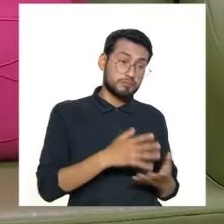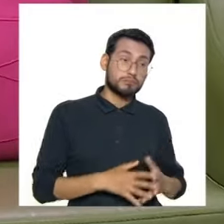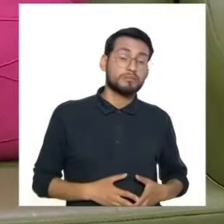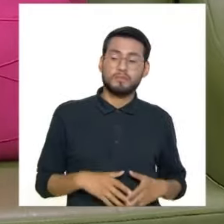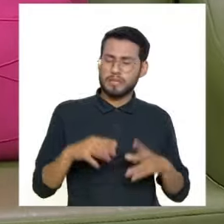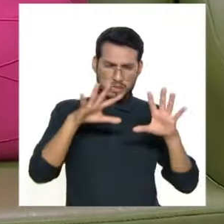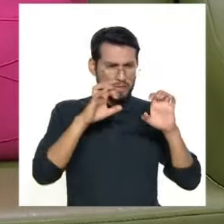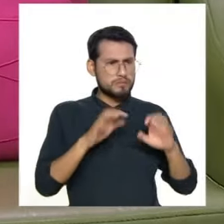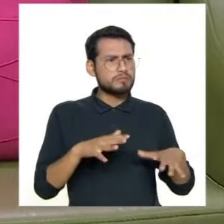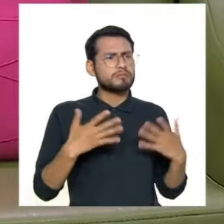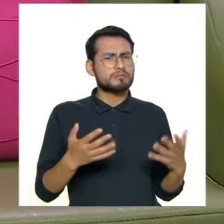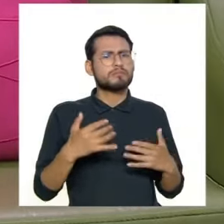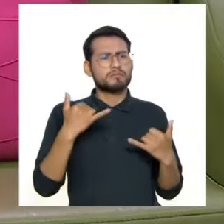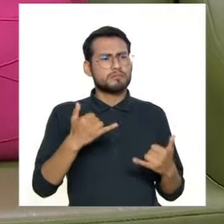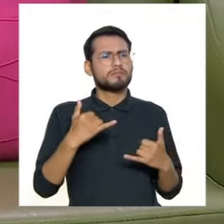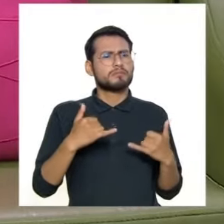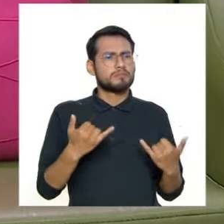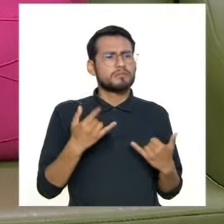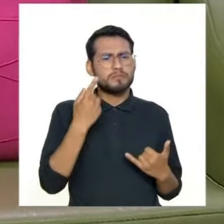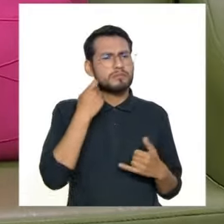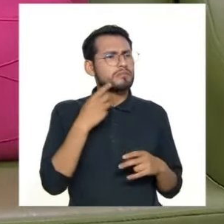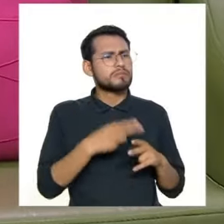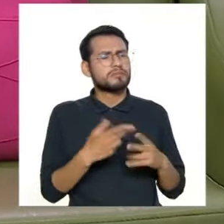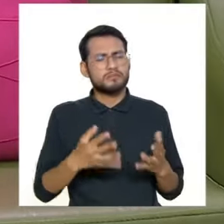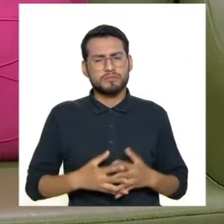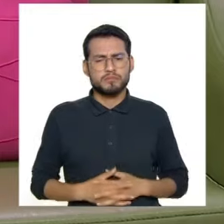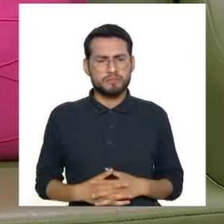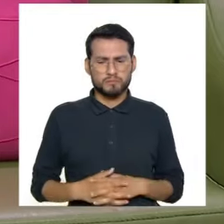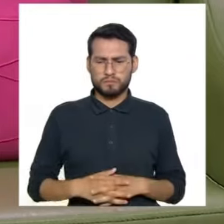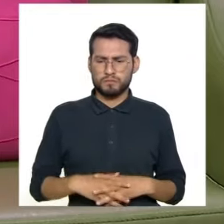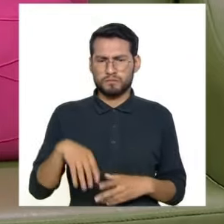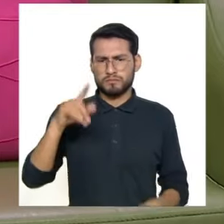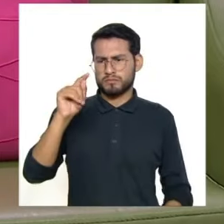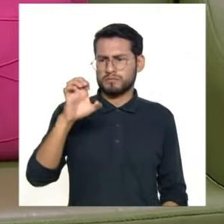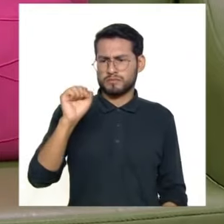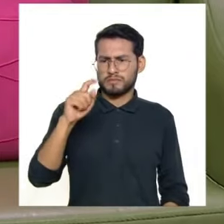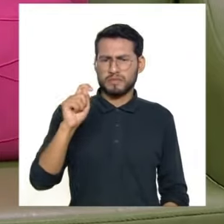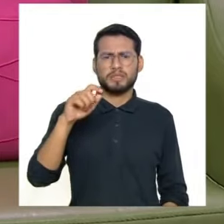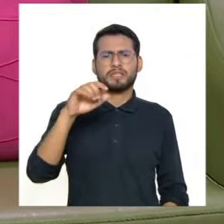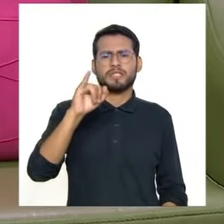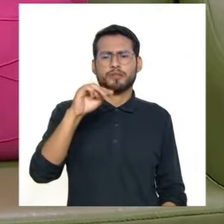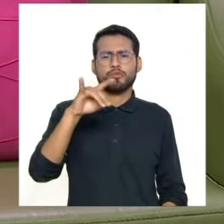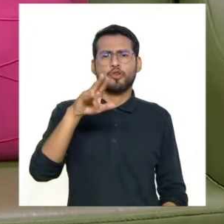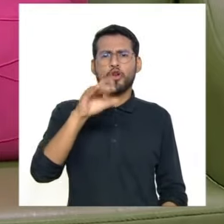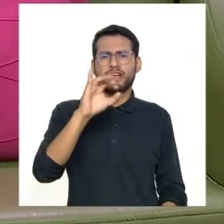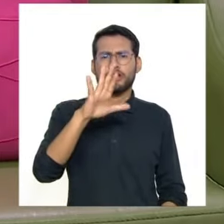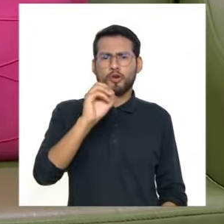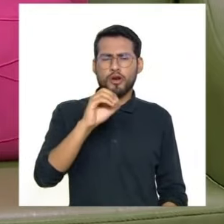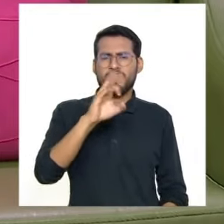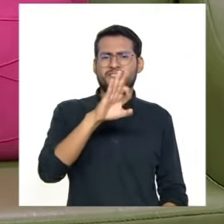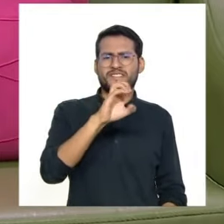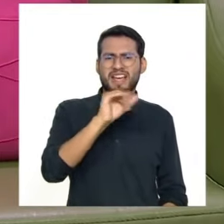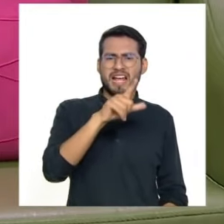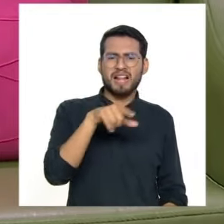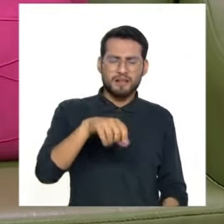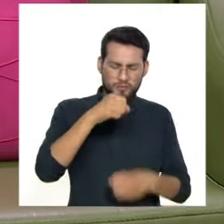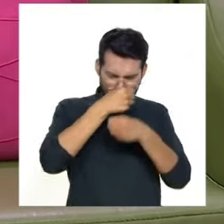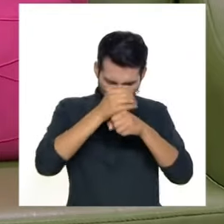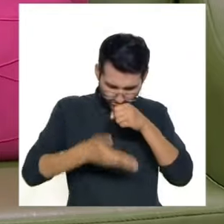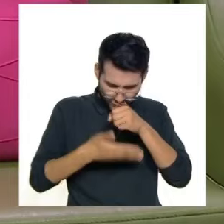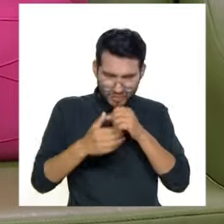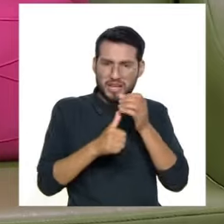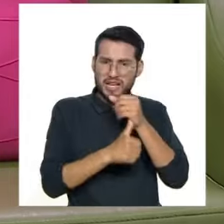existe un examen que se está propiciando ahora que se llama el test inmunológico fecal de de las eses para detectar